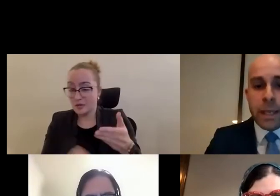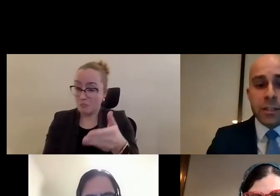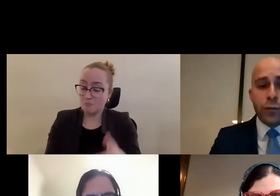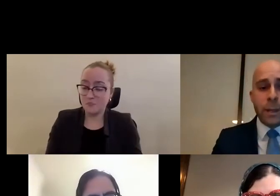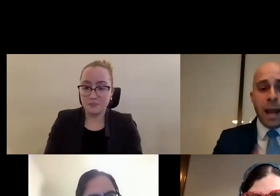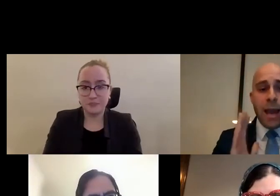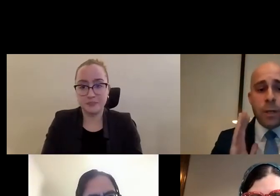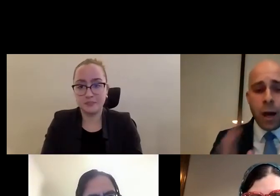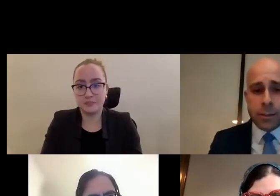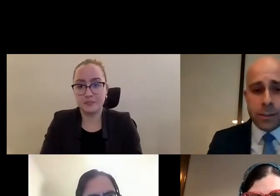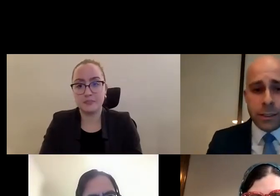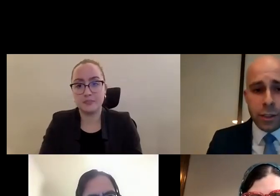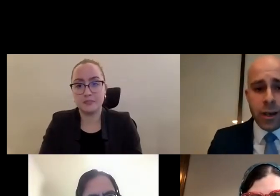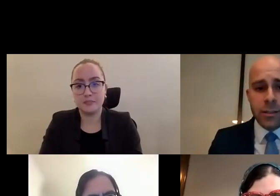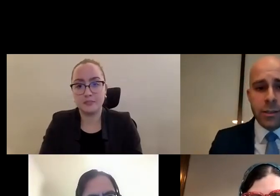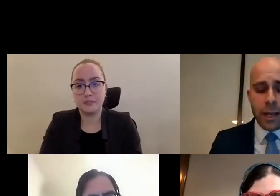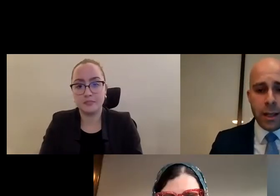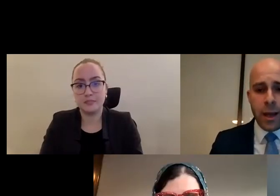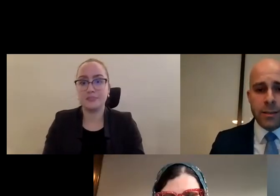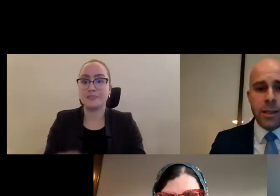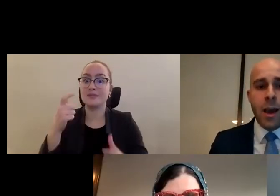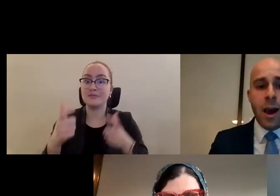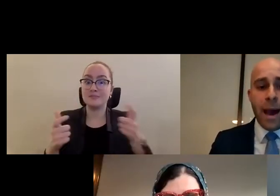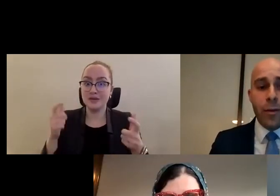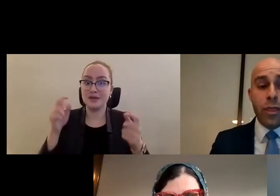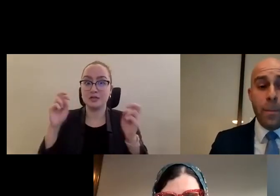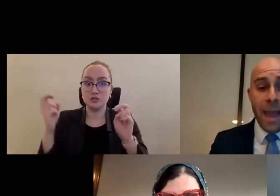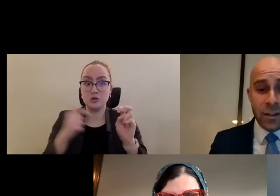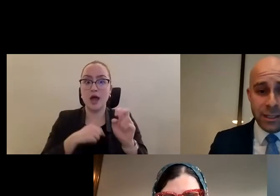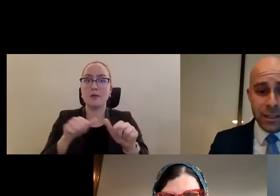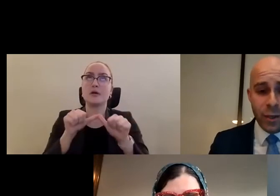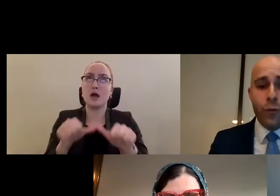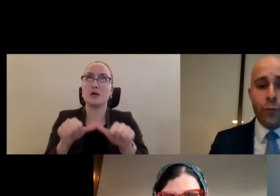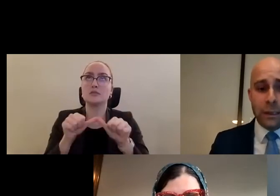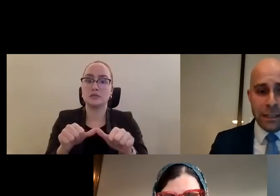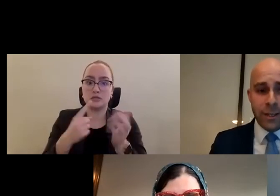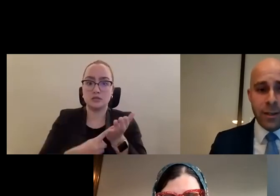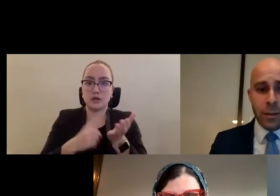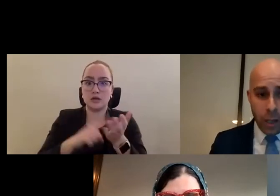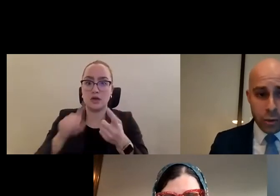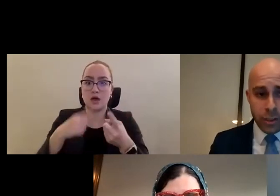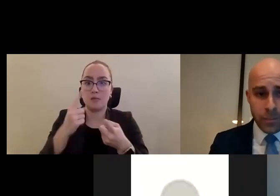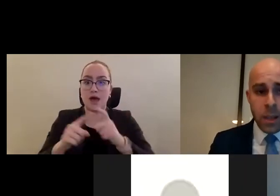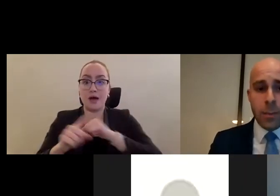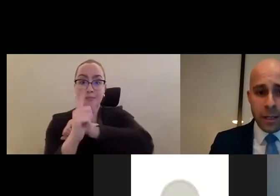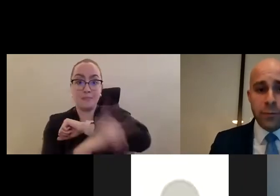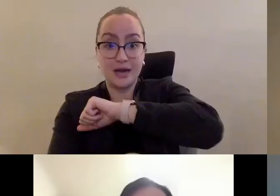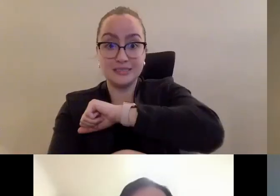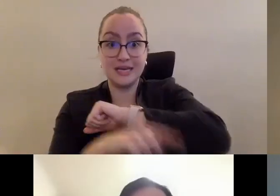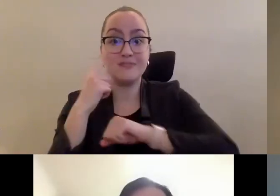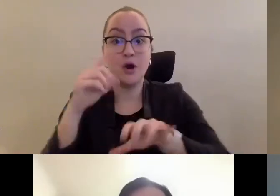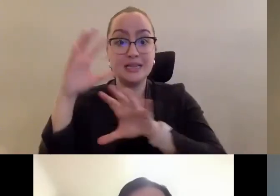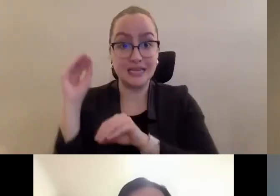Riz. Esto es un problema muy importante para mí. Yo siempre estoy hablando con mis clientes sobre